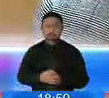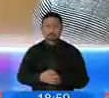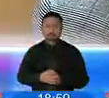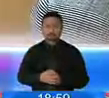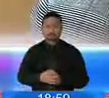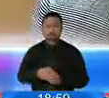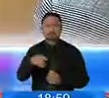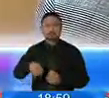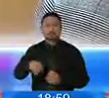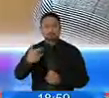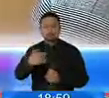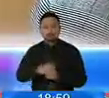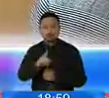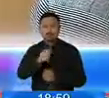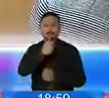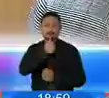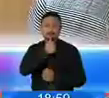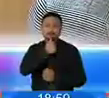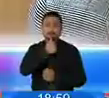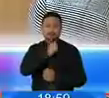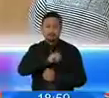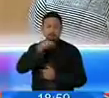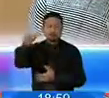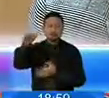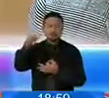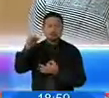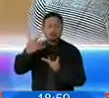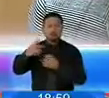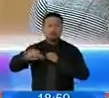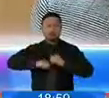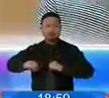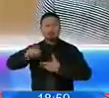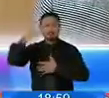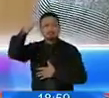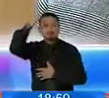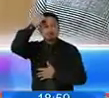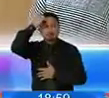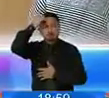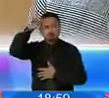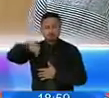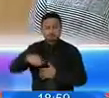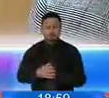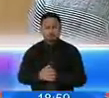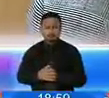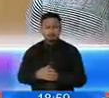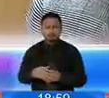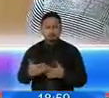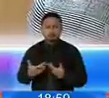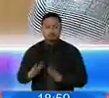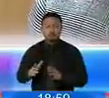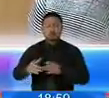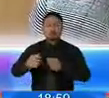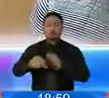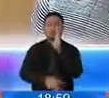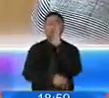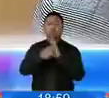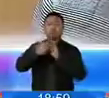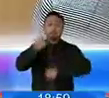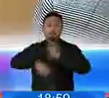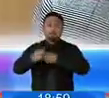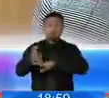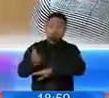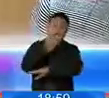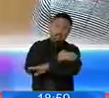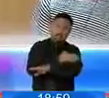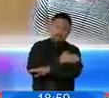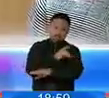secreta y reservada de la documentación de operaciones de deuda, con las operaciones por venta anticipada de petróleo,